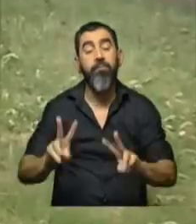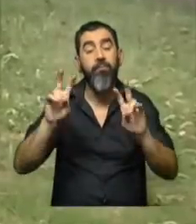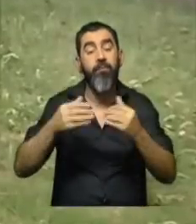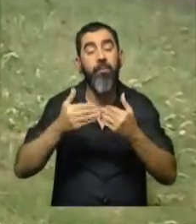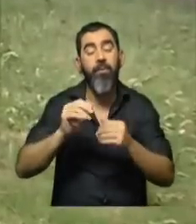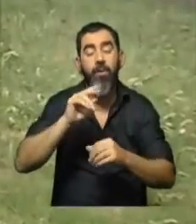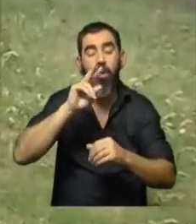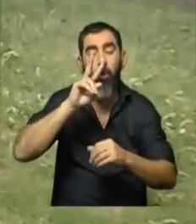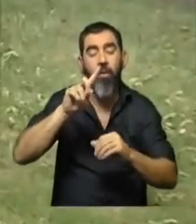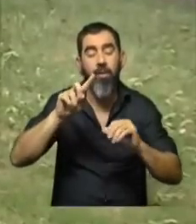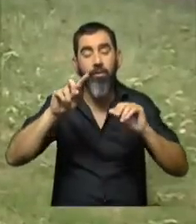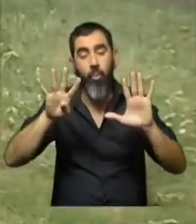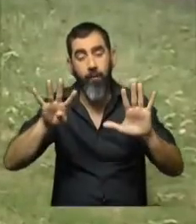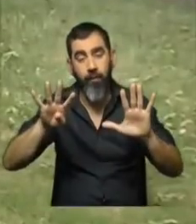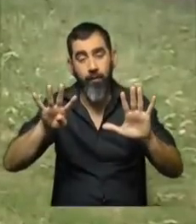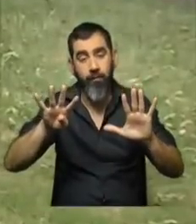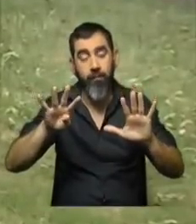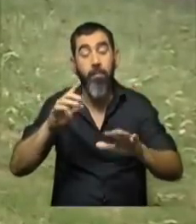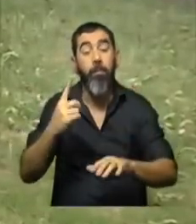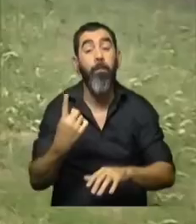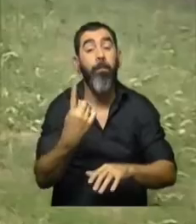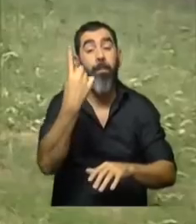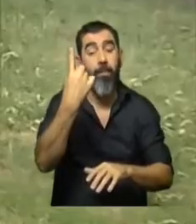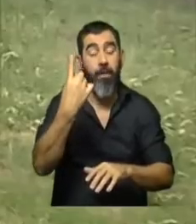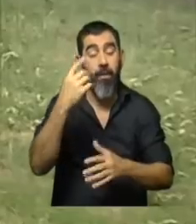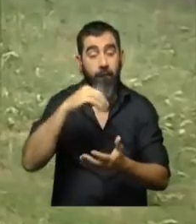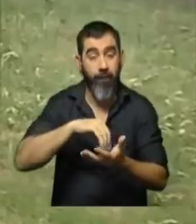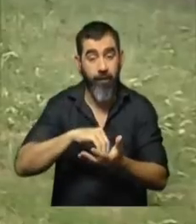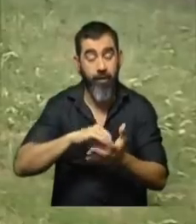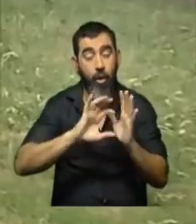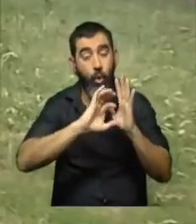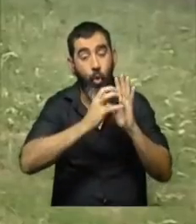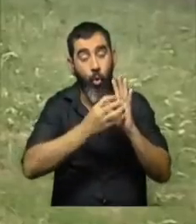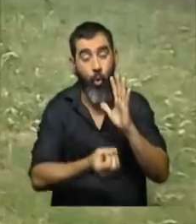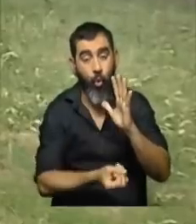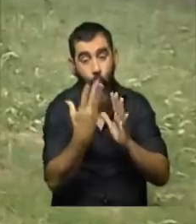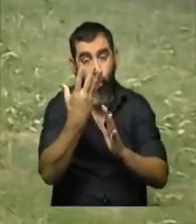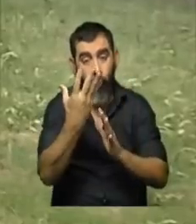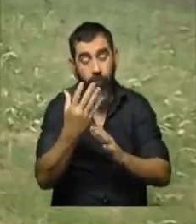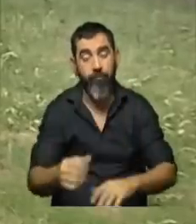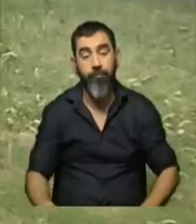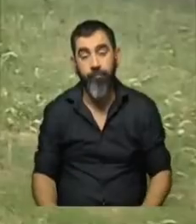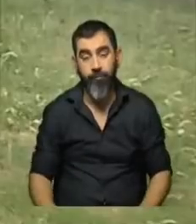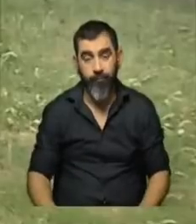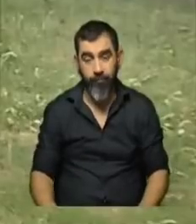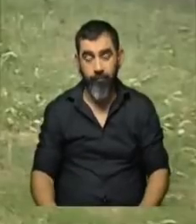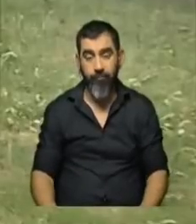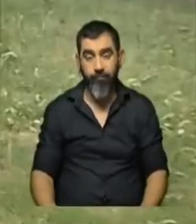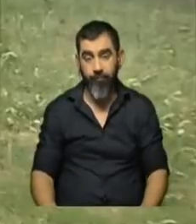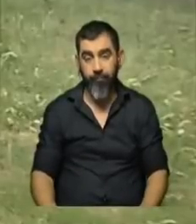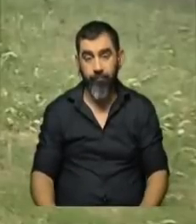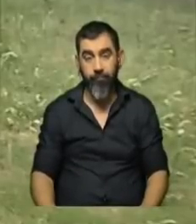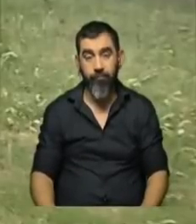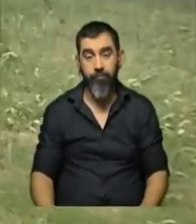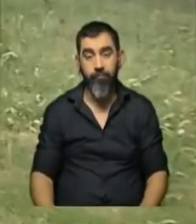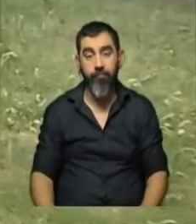en 2019 y que tiene, es la primera del nuevo Código Penal que se lleva esta audiencia de